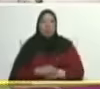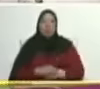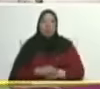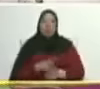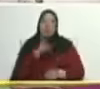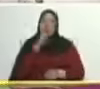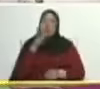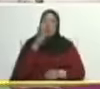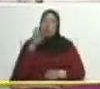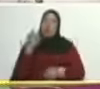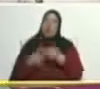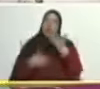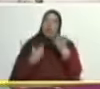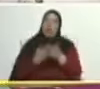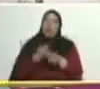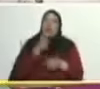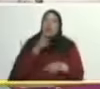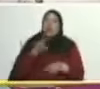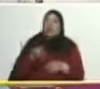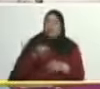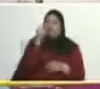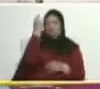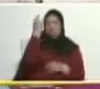desplegó su diplomacia de engaño.